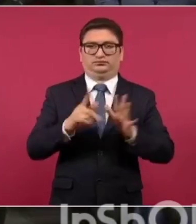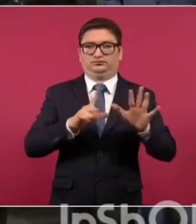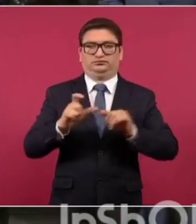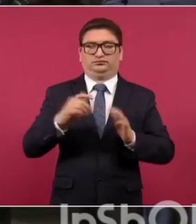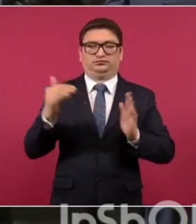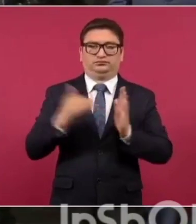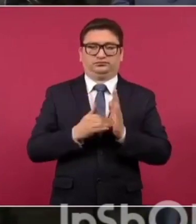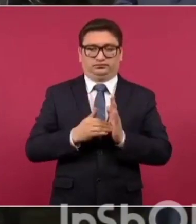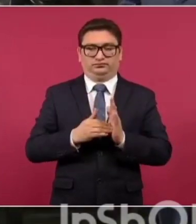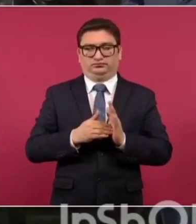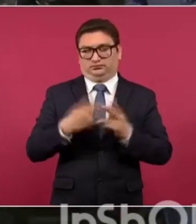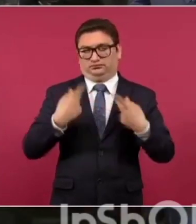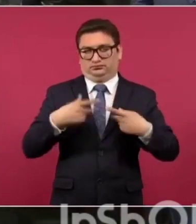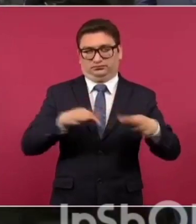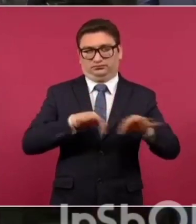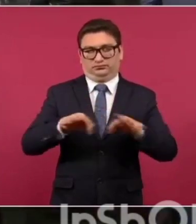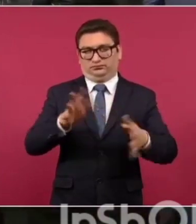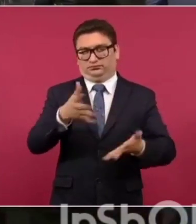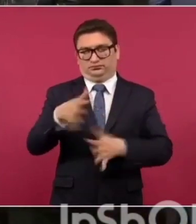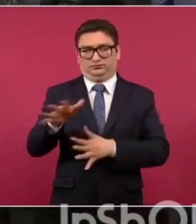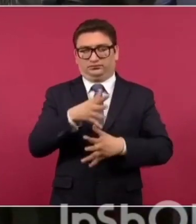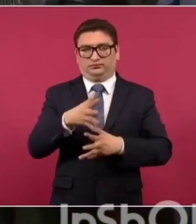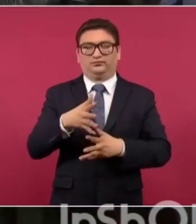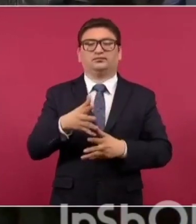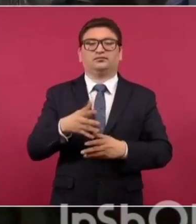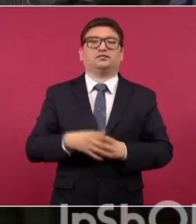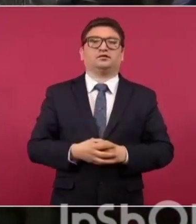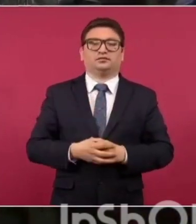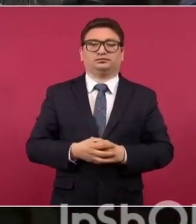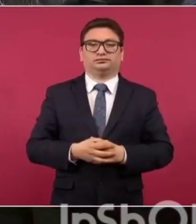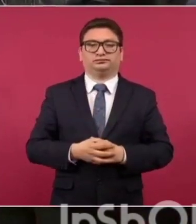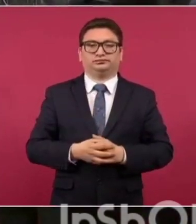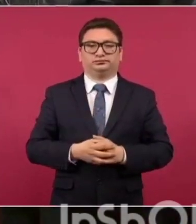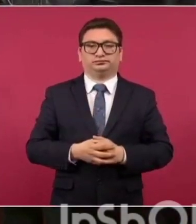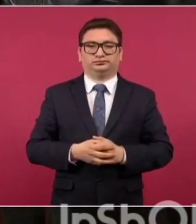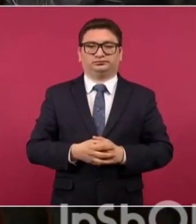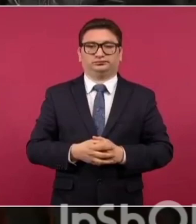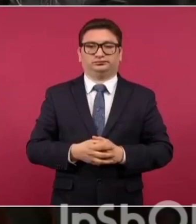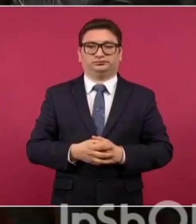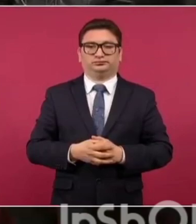21,700,000 trabajadores aproximadamente, el promedio